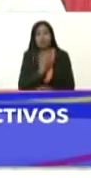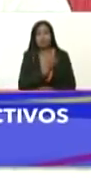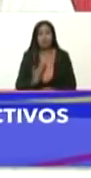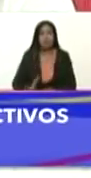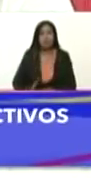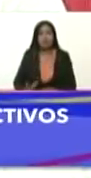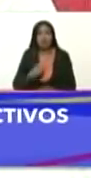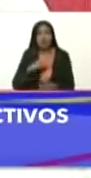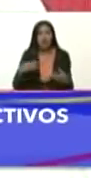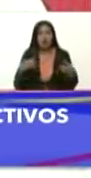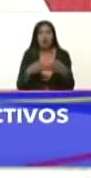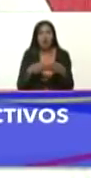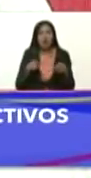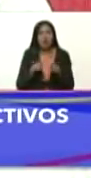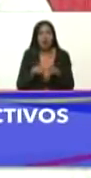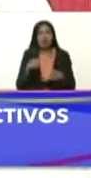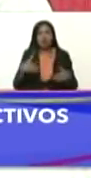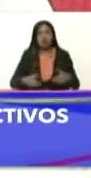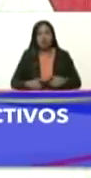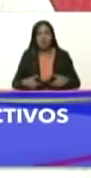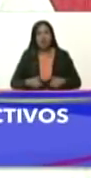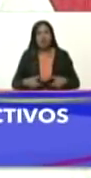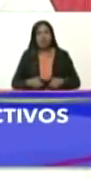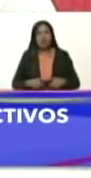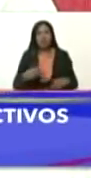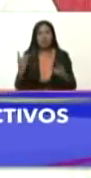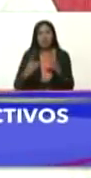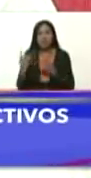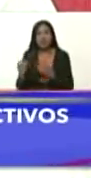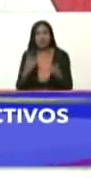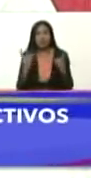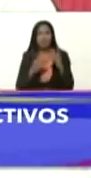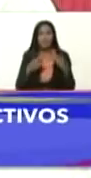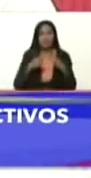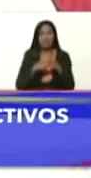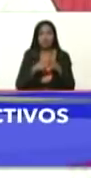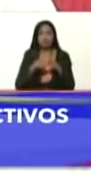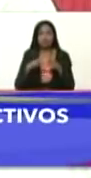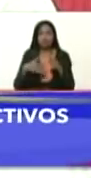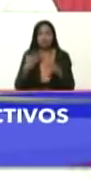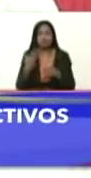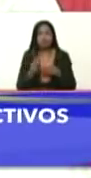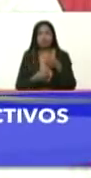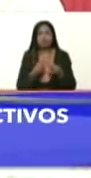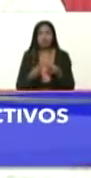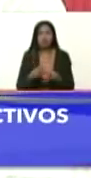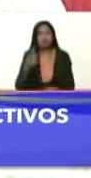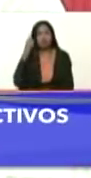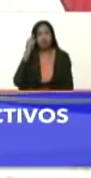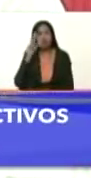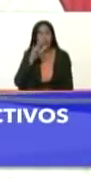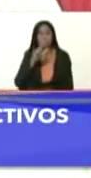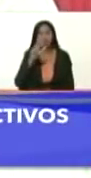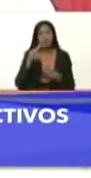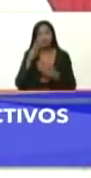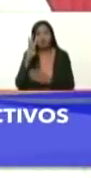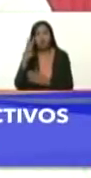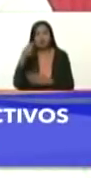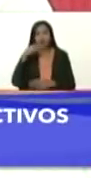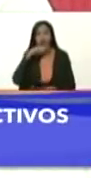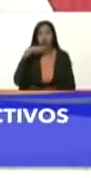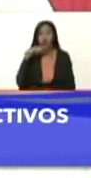esta reunión es el resultado de un esfuerzo de debate, de discusión que se hizo los días 3 y 4 de